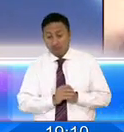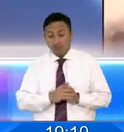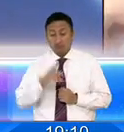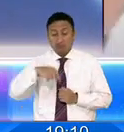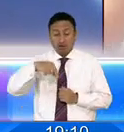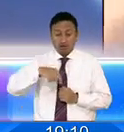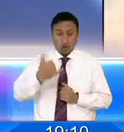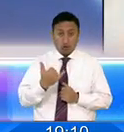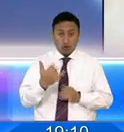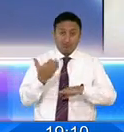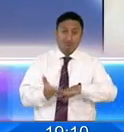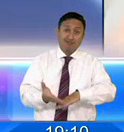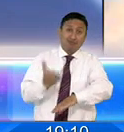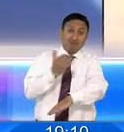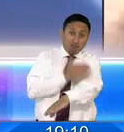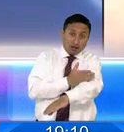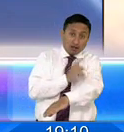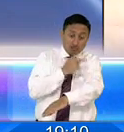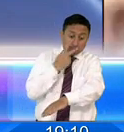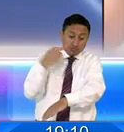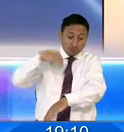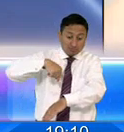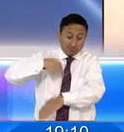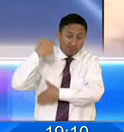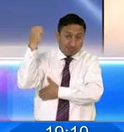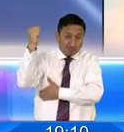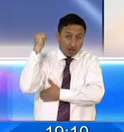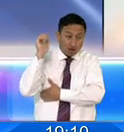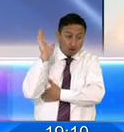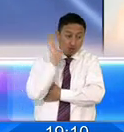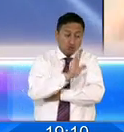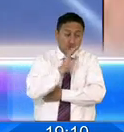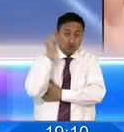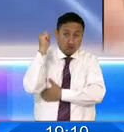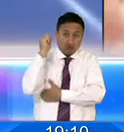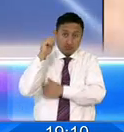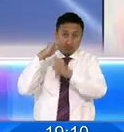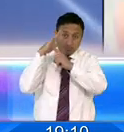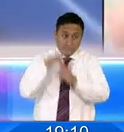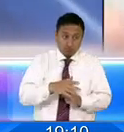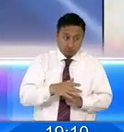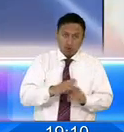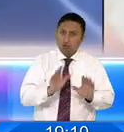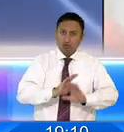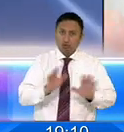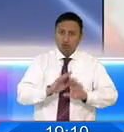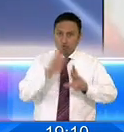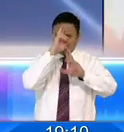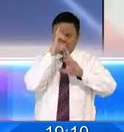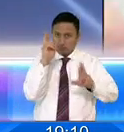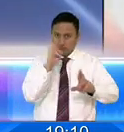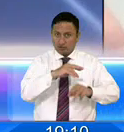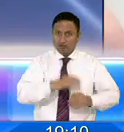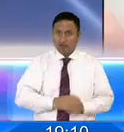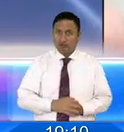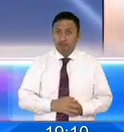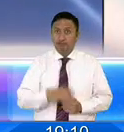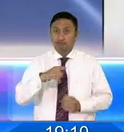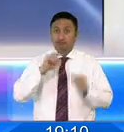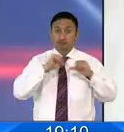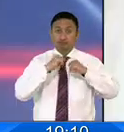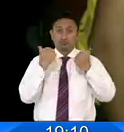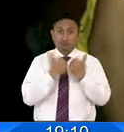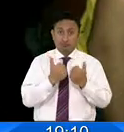situación, prever que en derecho no se vulneren los principios fundamentales que rigen en una sociedad a